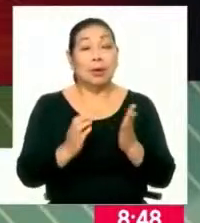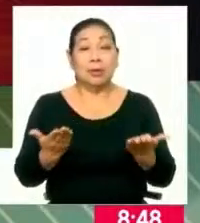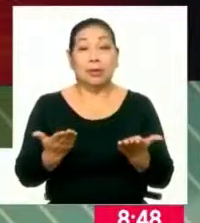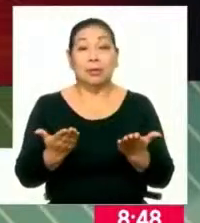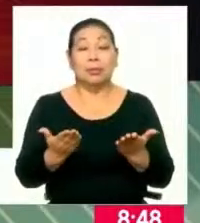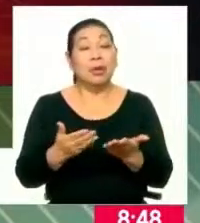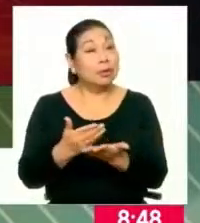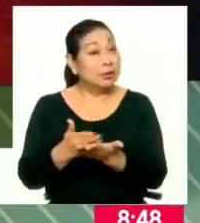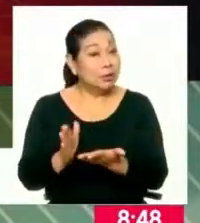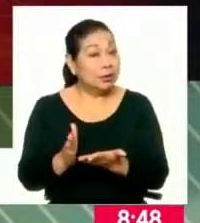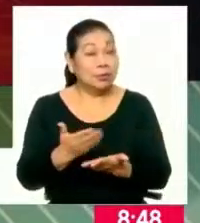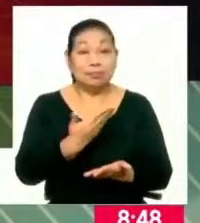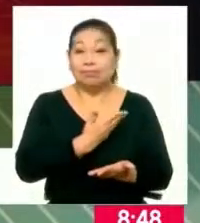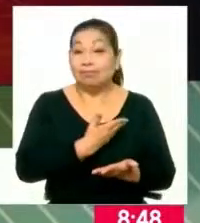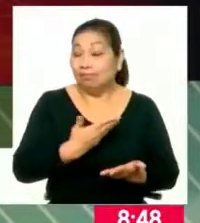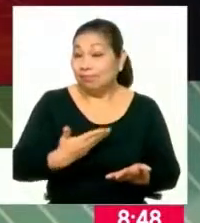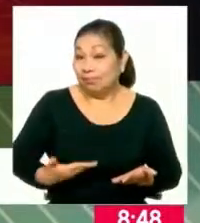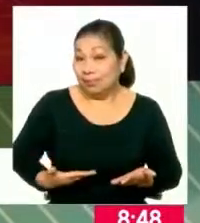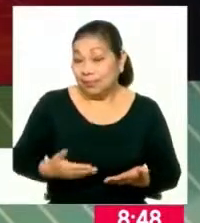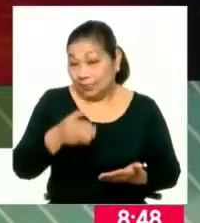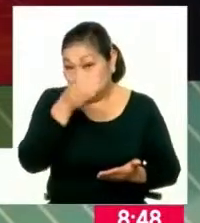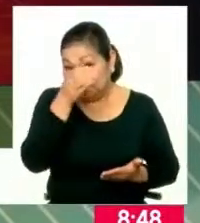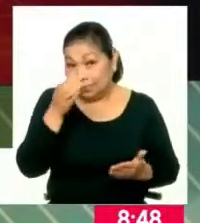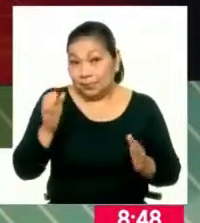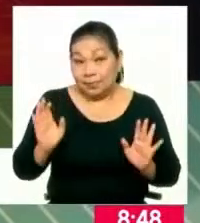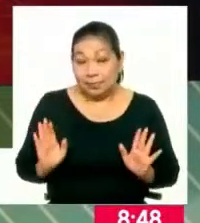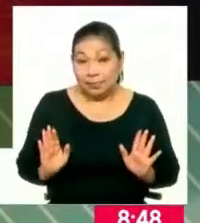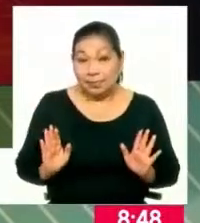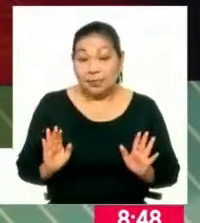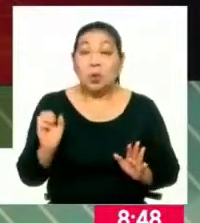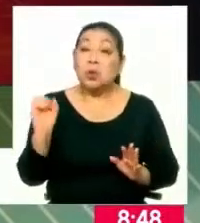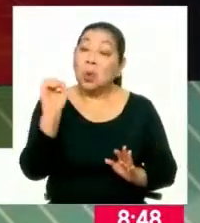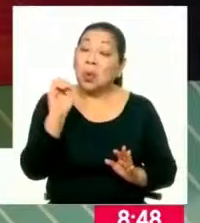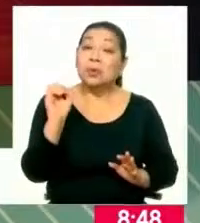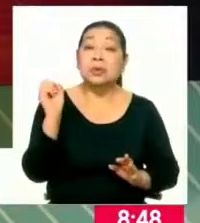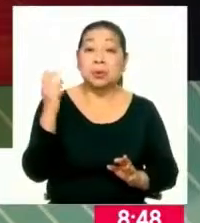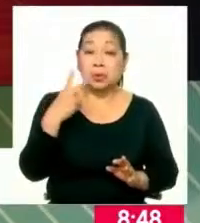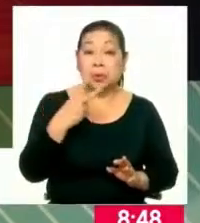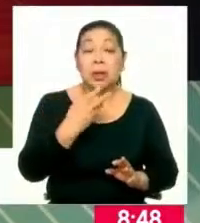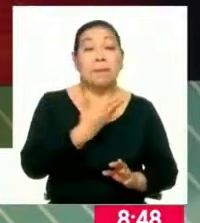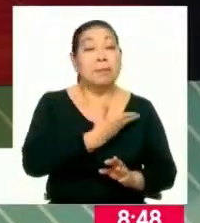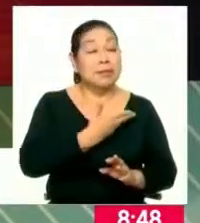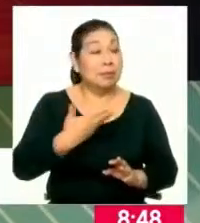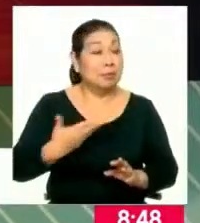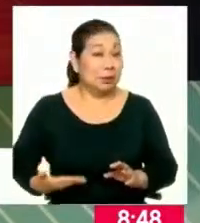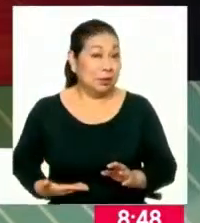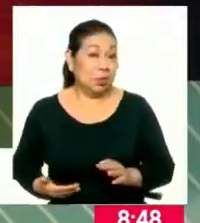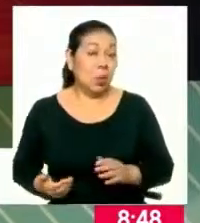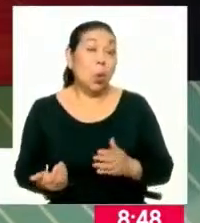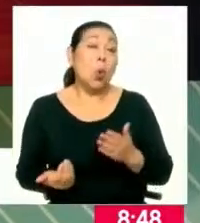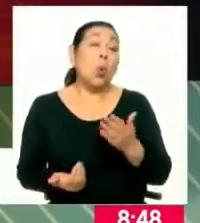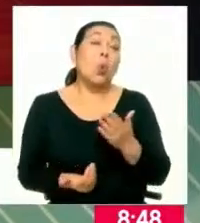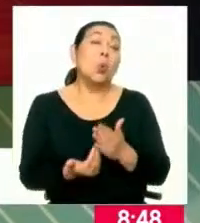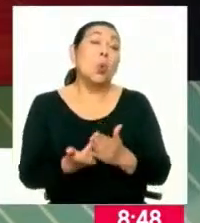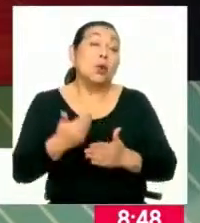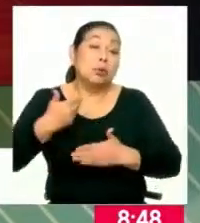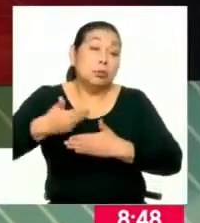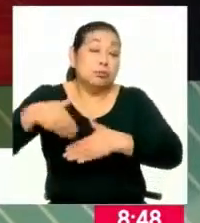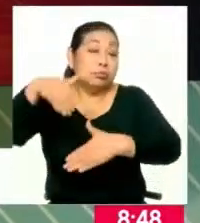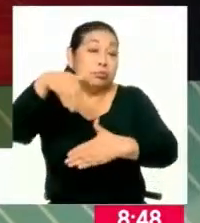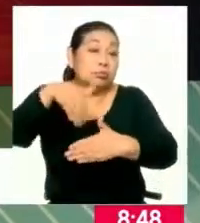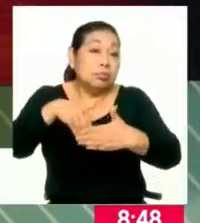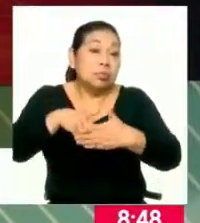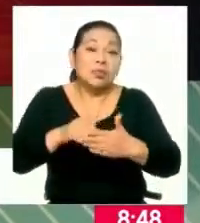de inhabilitación del presidente, ¿no?, de la vicepresidenta, y de un nuevo proceso